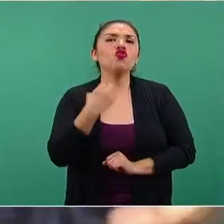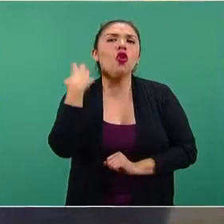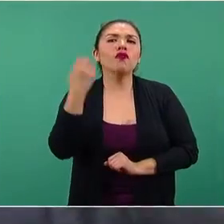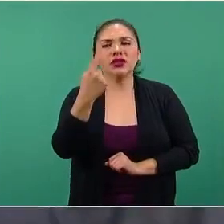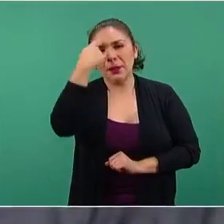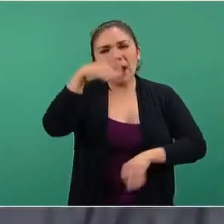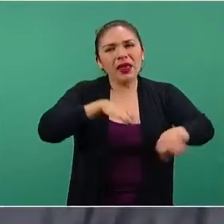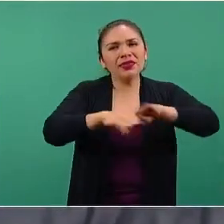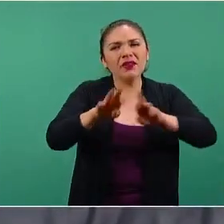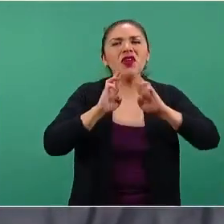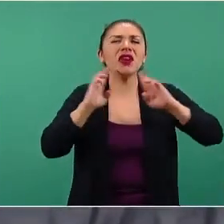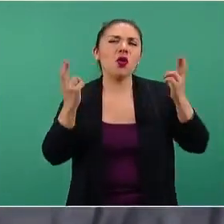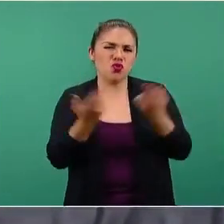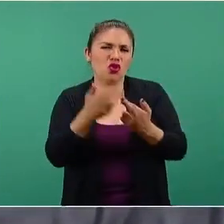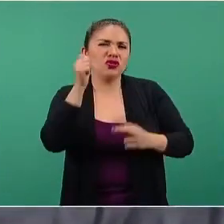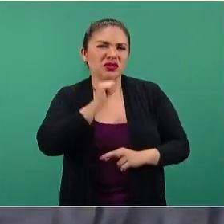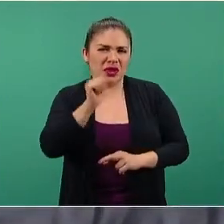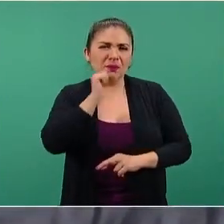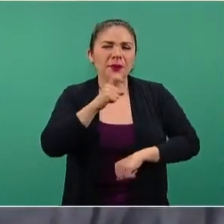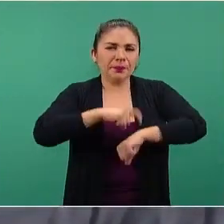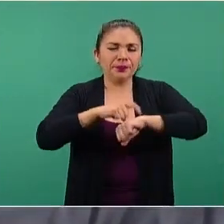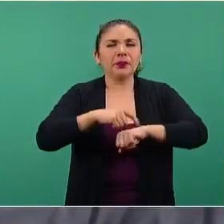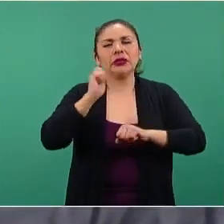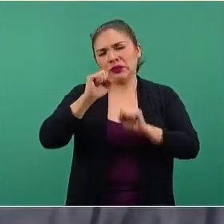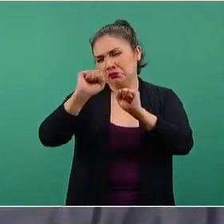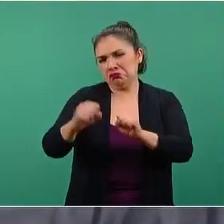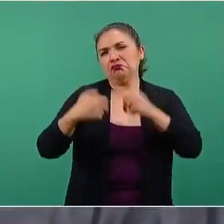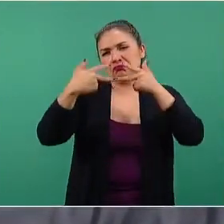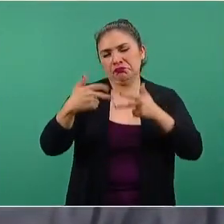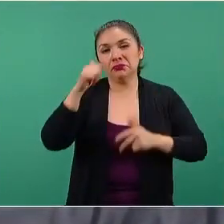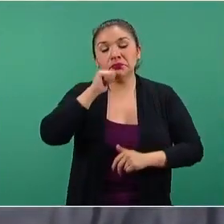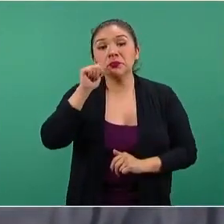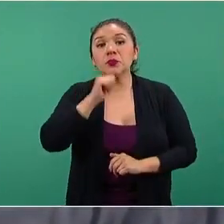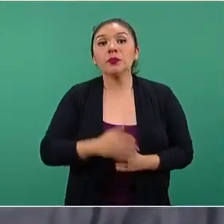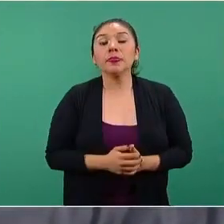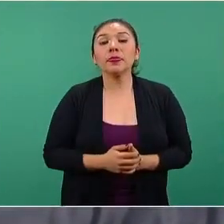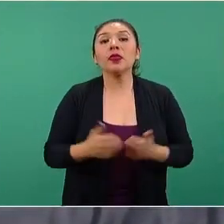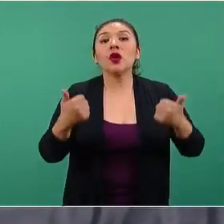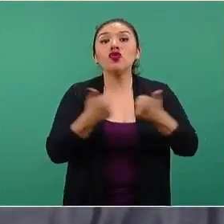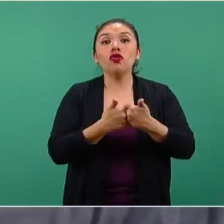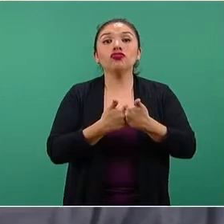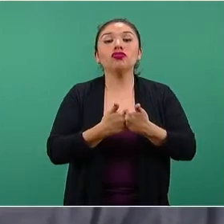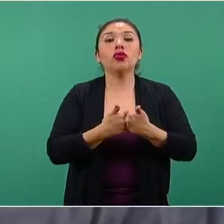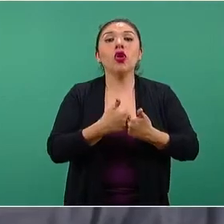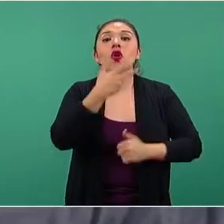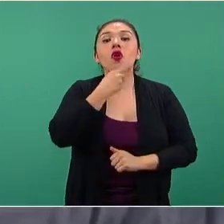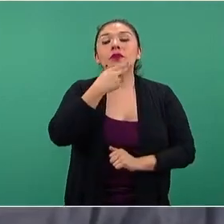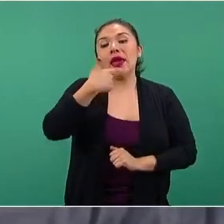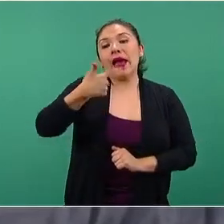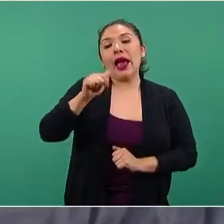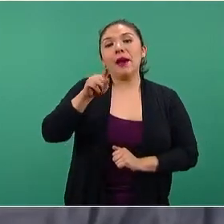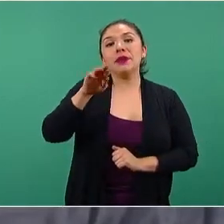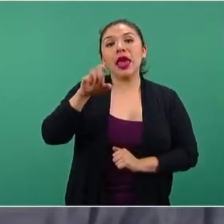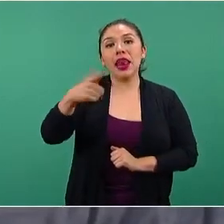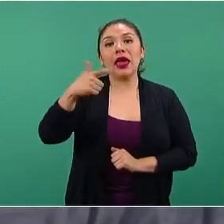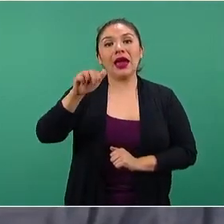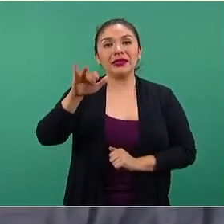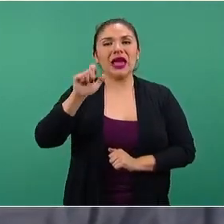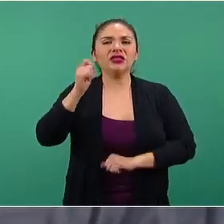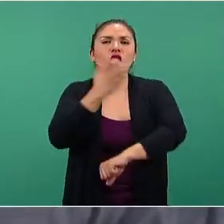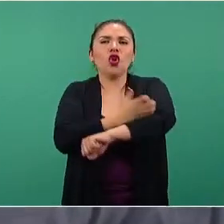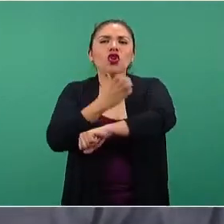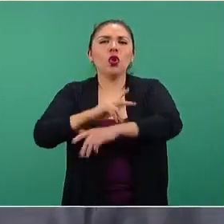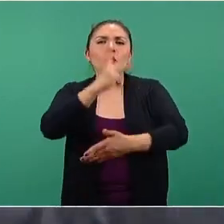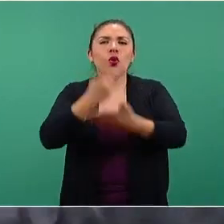de trabajo, la reunión de trabajo por vía virtual, que coordina Gabriel García, el coordinador de los programas